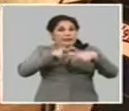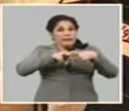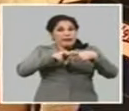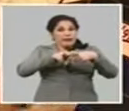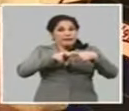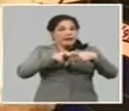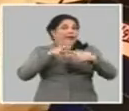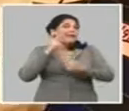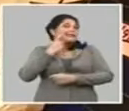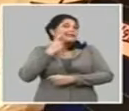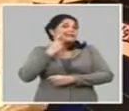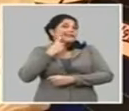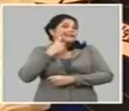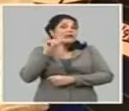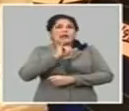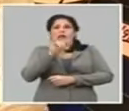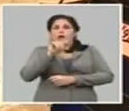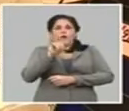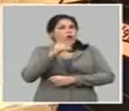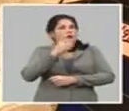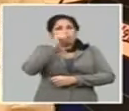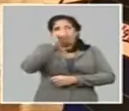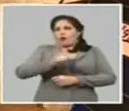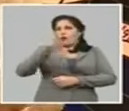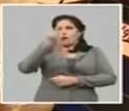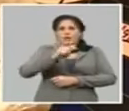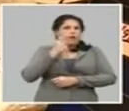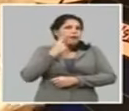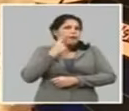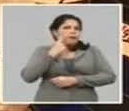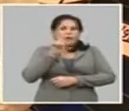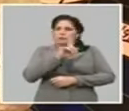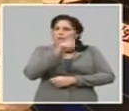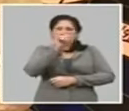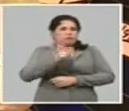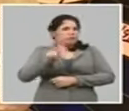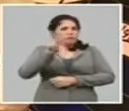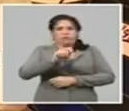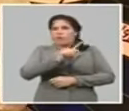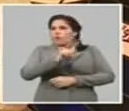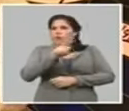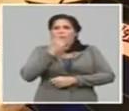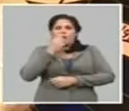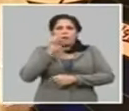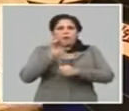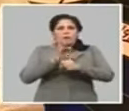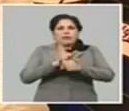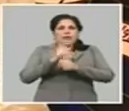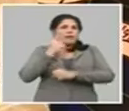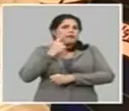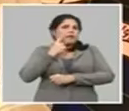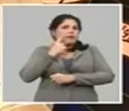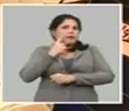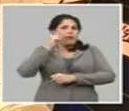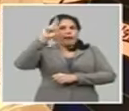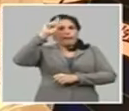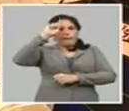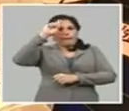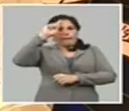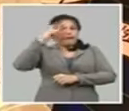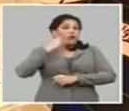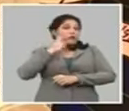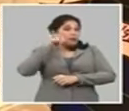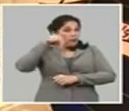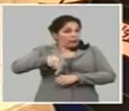estomatológico como a personas de la salud por lo tanto definimos también de tener poner en